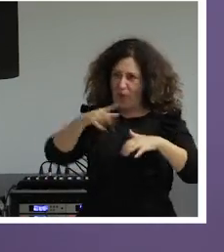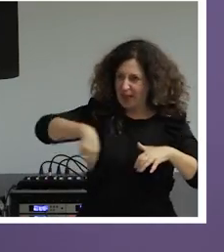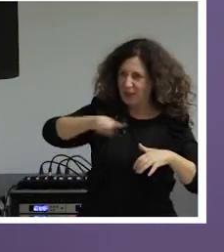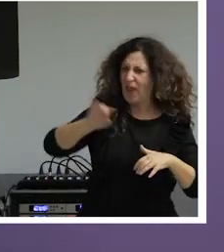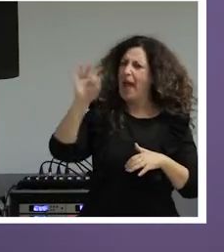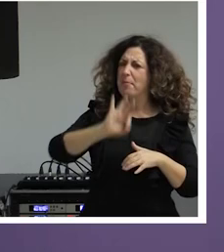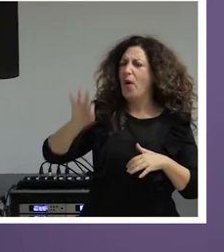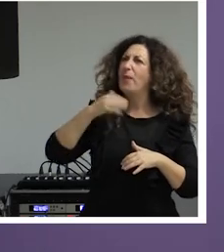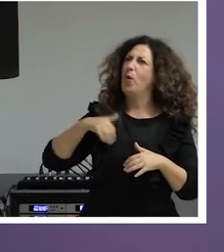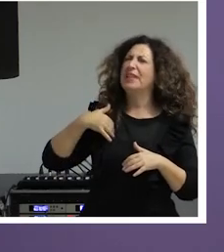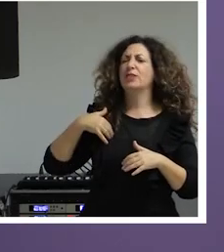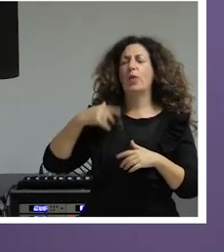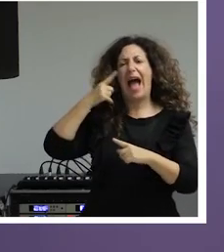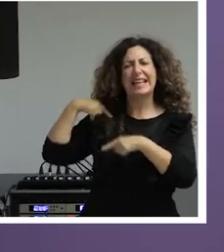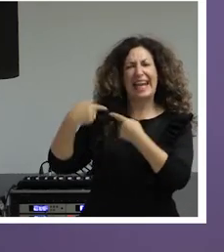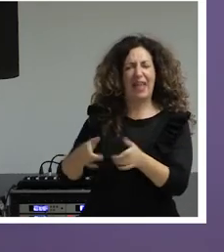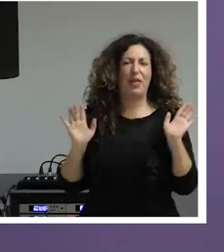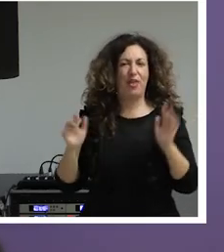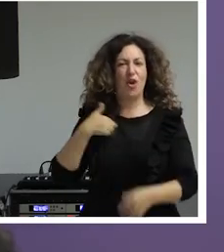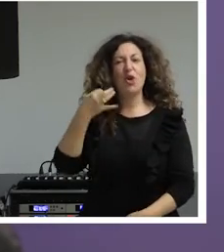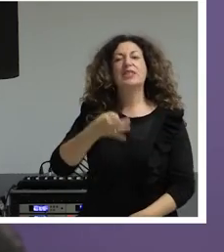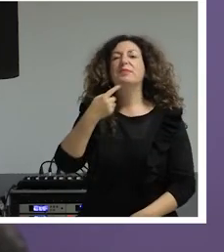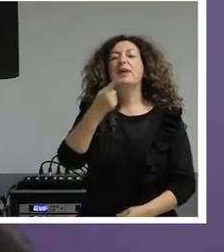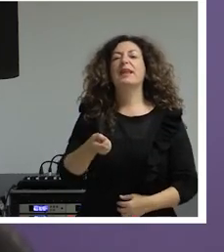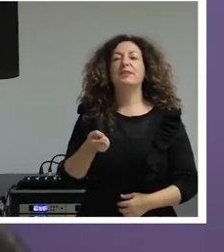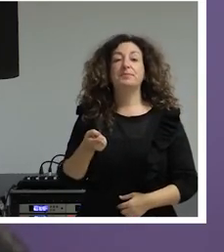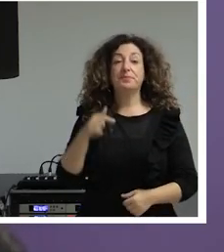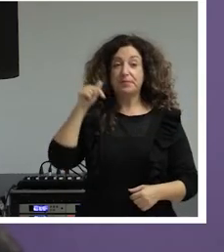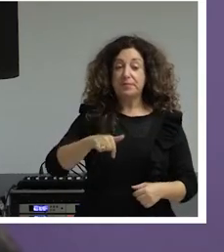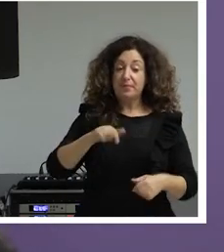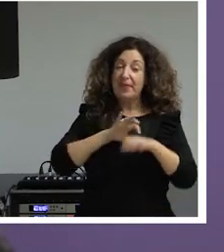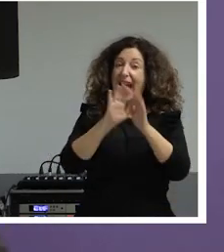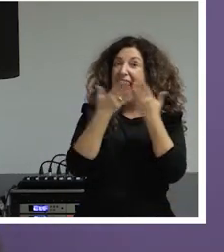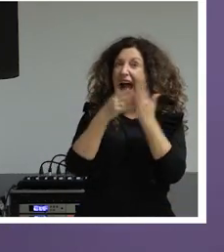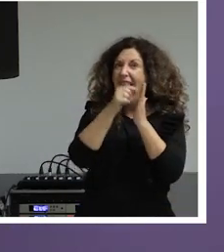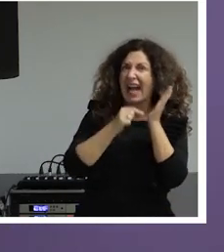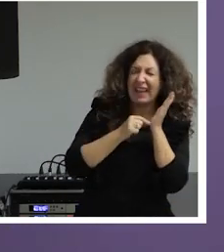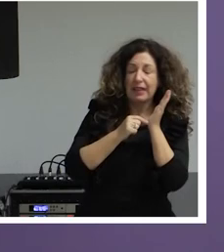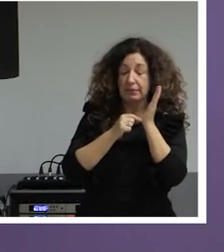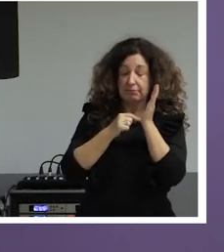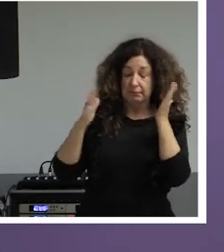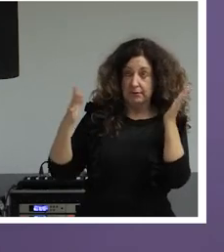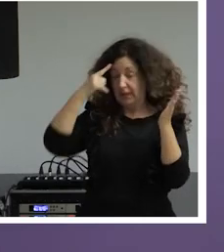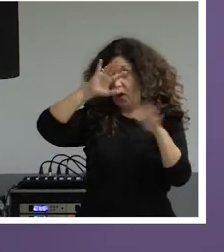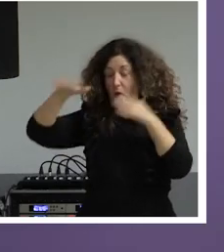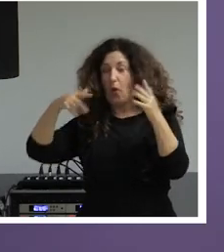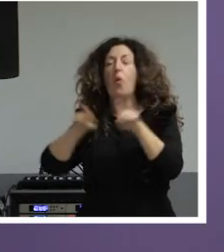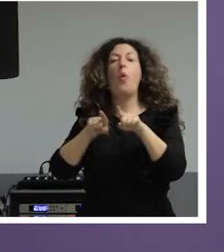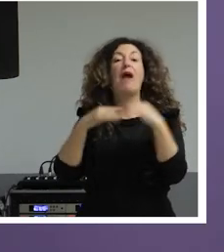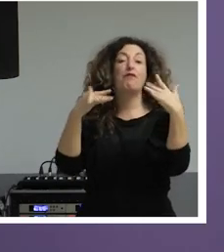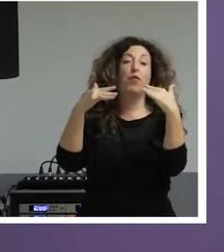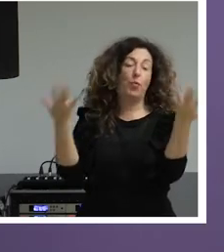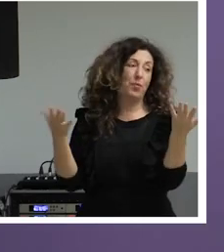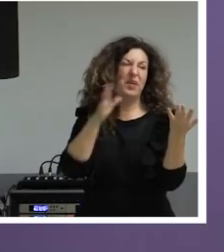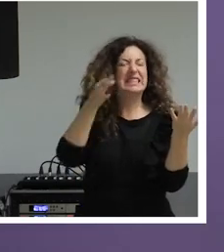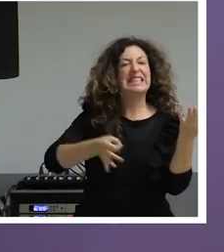Bueno muchísimas gracias En primer lugar a los trabajadores y a las trabajadoras que han hecho posible este encuentro de podemos que ya